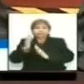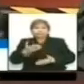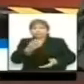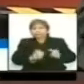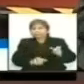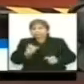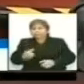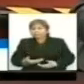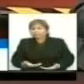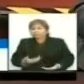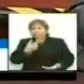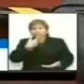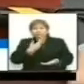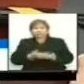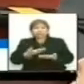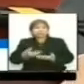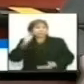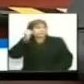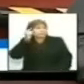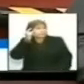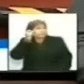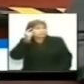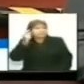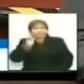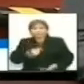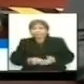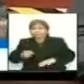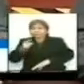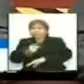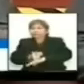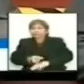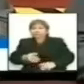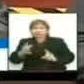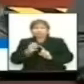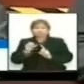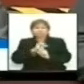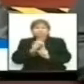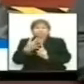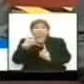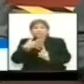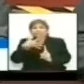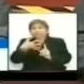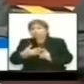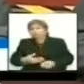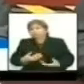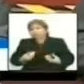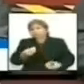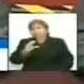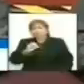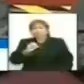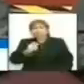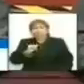los ciudadanos del país, haciéndoles entender de que una interpelación es un acto hostil? ¿Un acto hostil? ¿Por